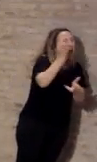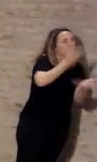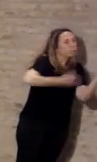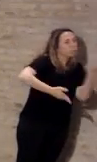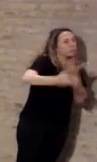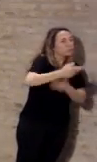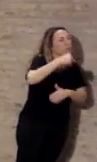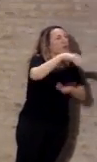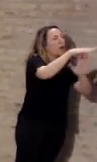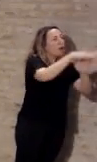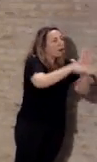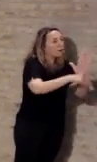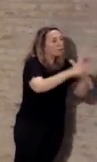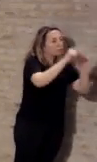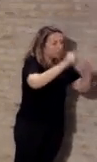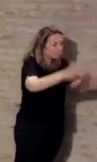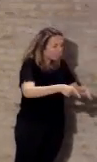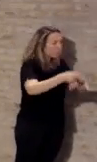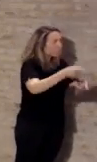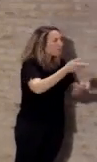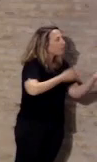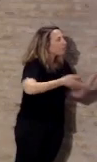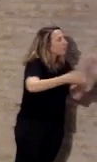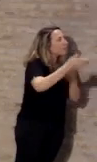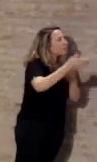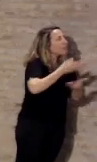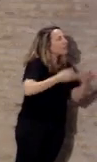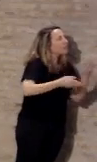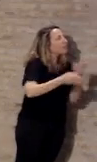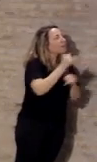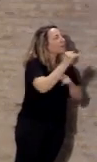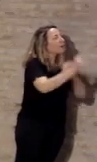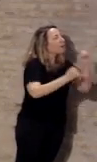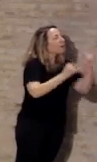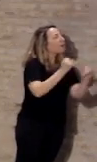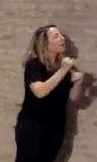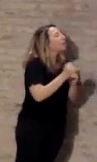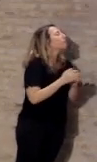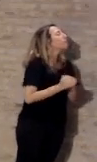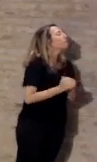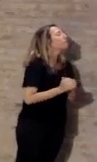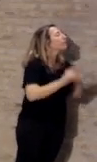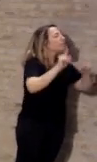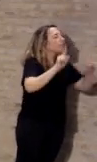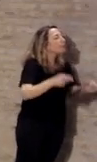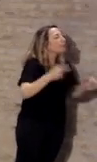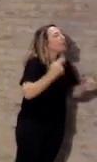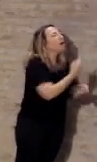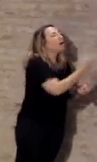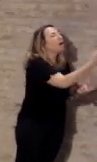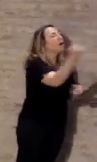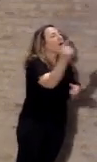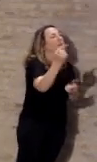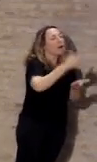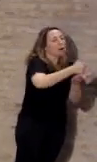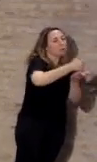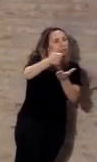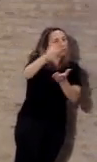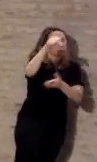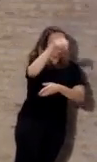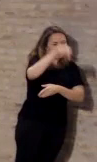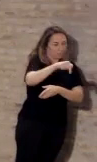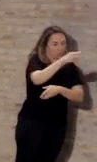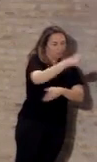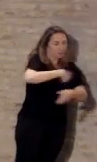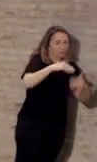también hubo algunos y algunas cuestiones que me gustaría que a lo mejor puedas estar diciendo Mariana y bueno cada una de las